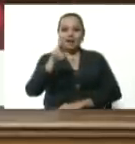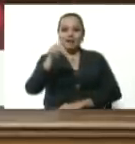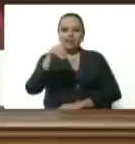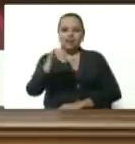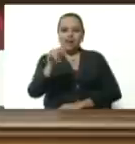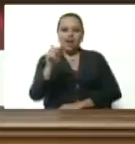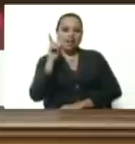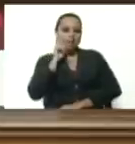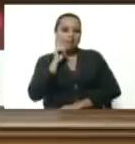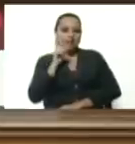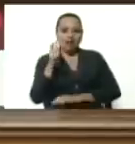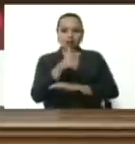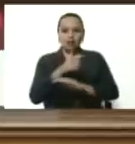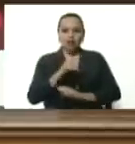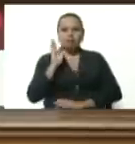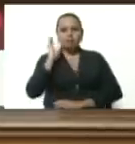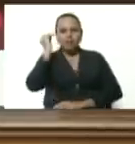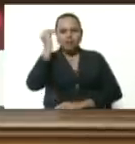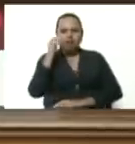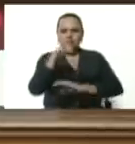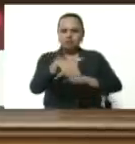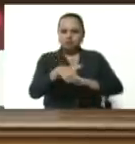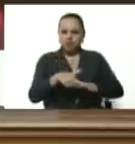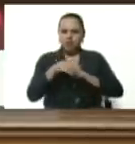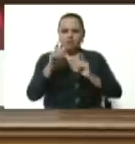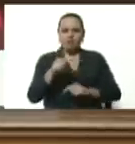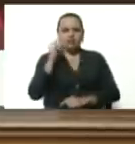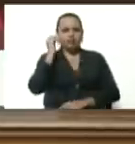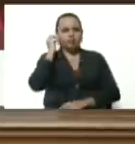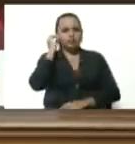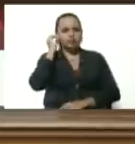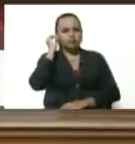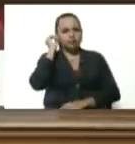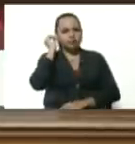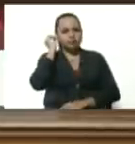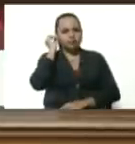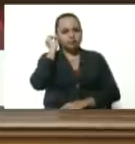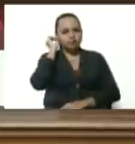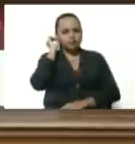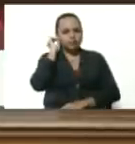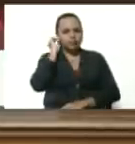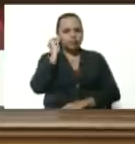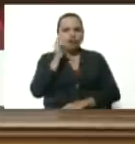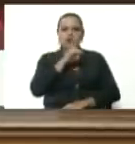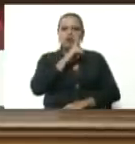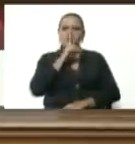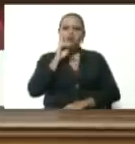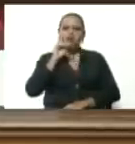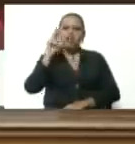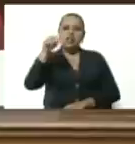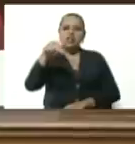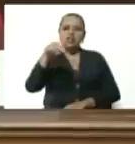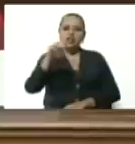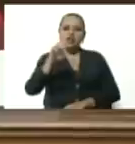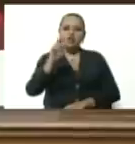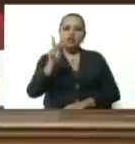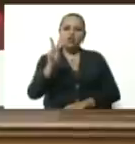creo que es en el Reino Unido también, ¿verdad? Señora Newman, en unas